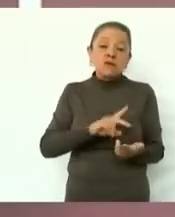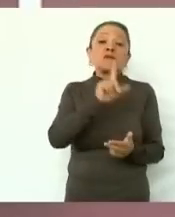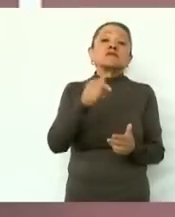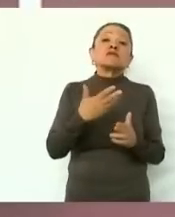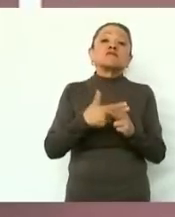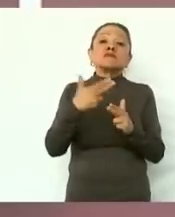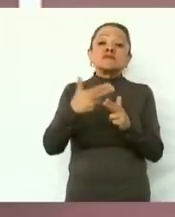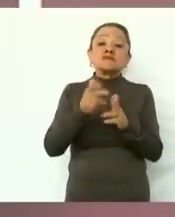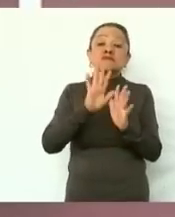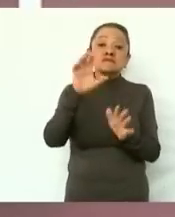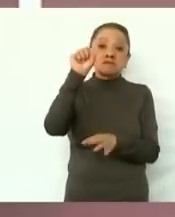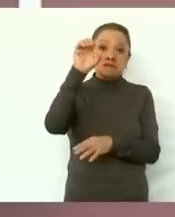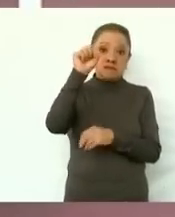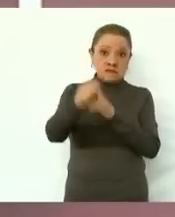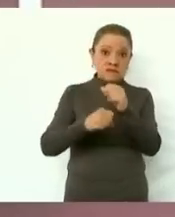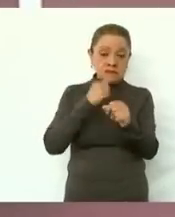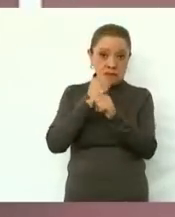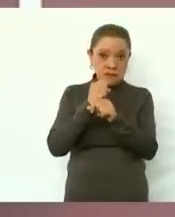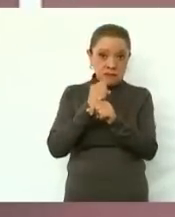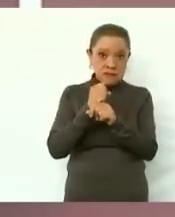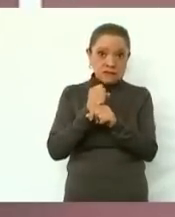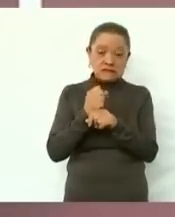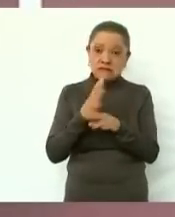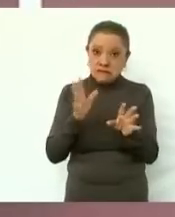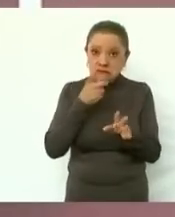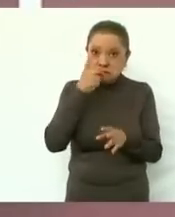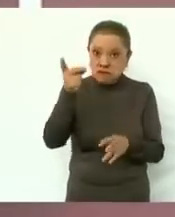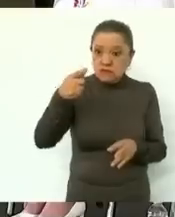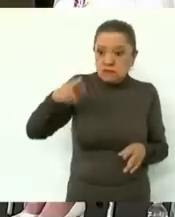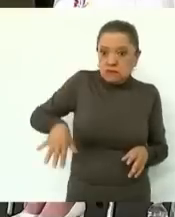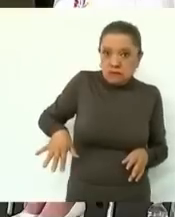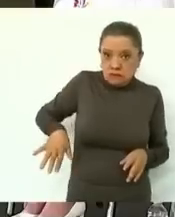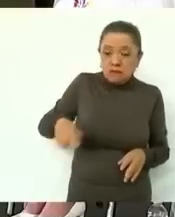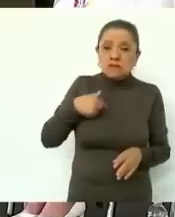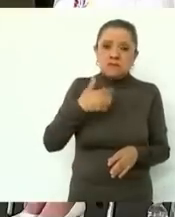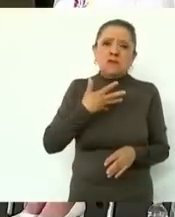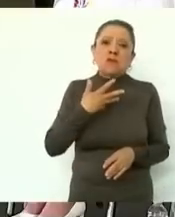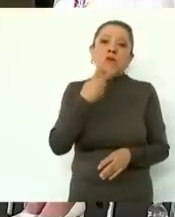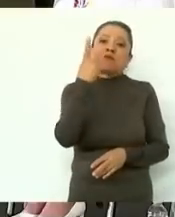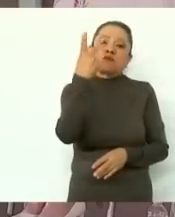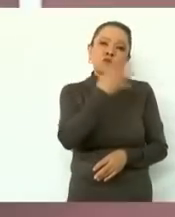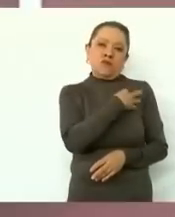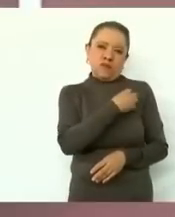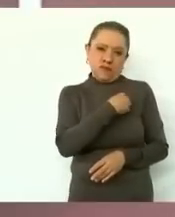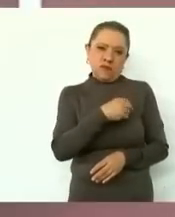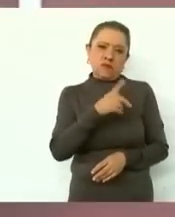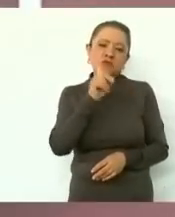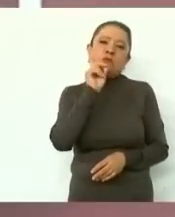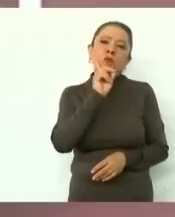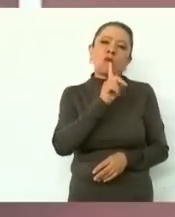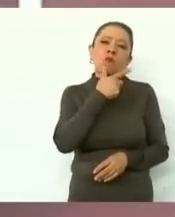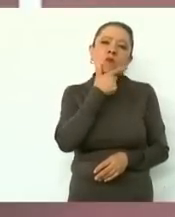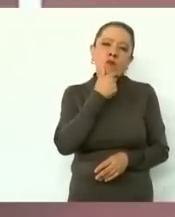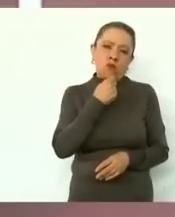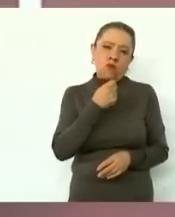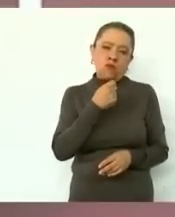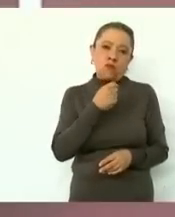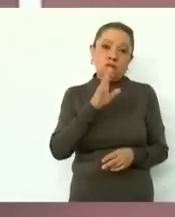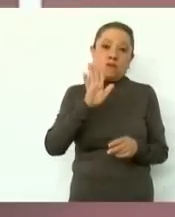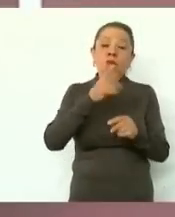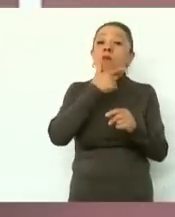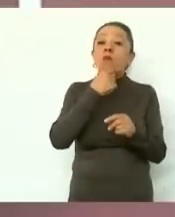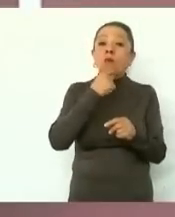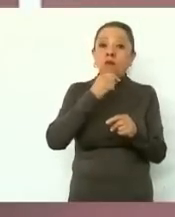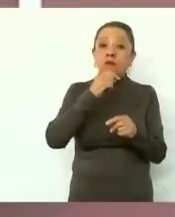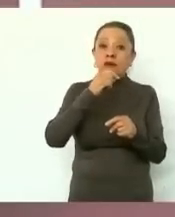años. Yo, como les dije hace poco, yo tengo 2 hijos, un hijo mayor, una hija menor. El mayor ya